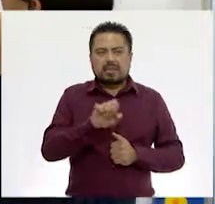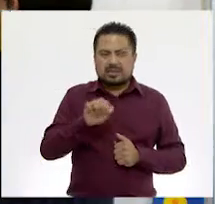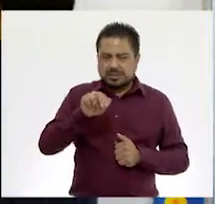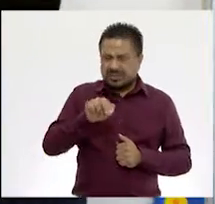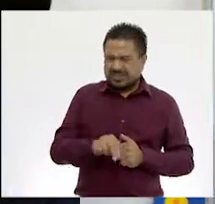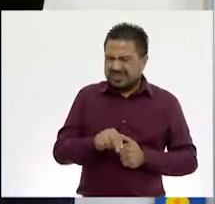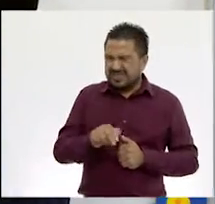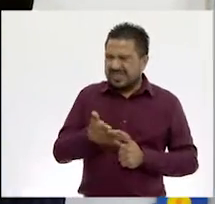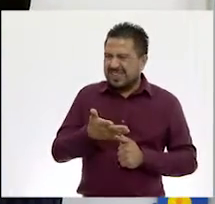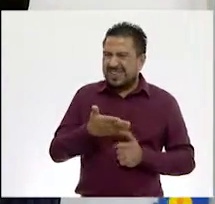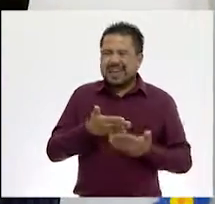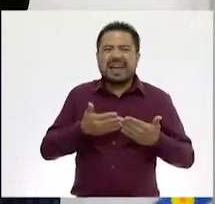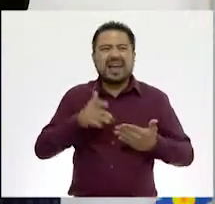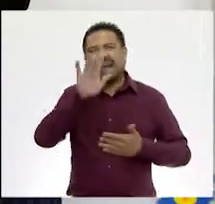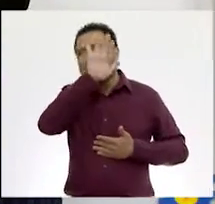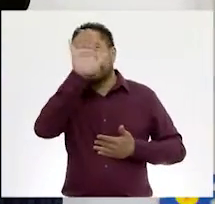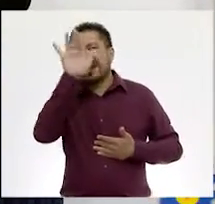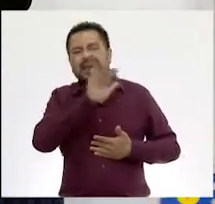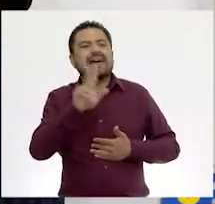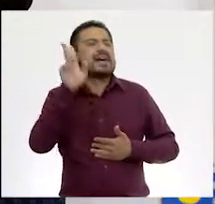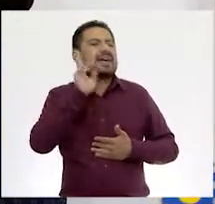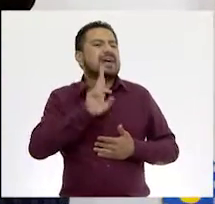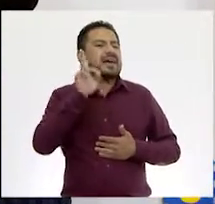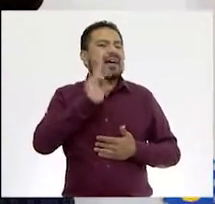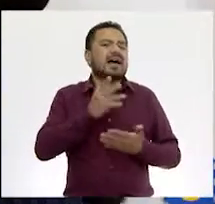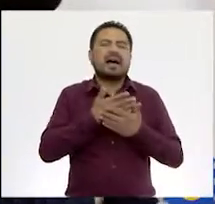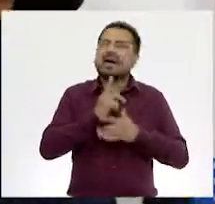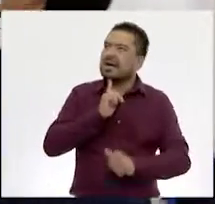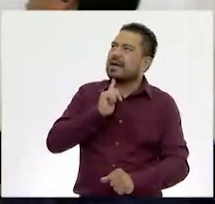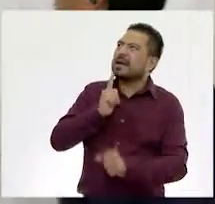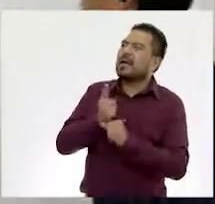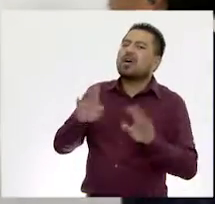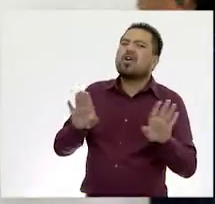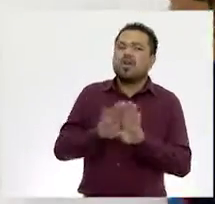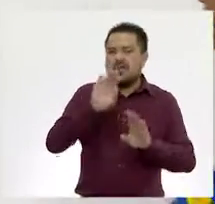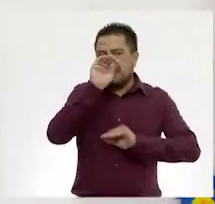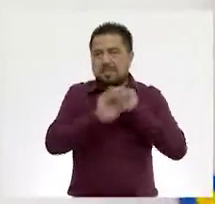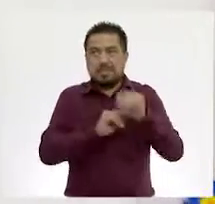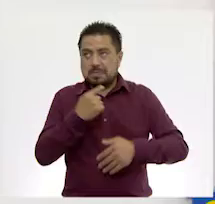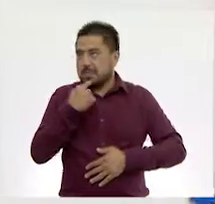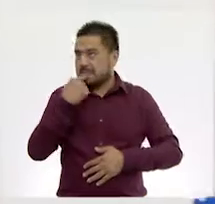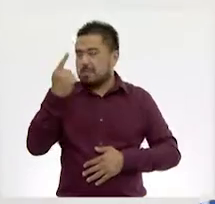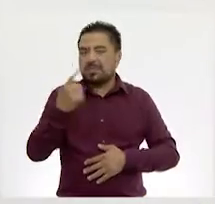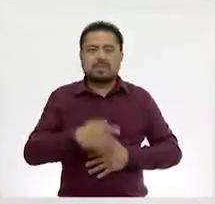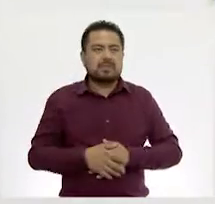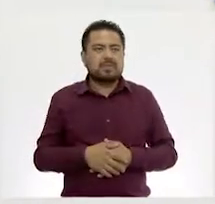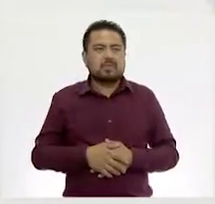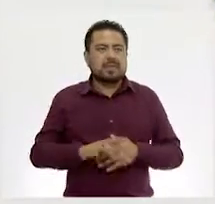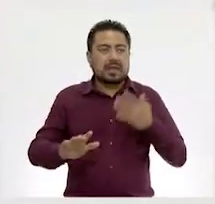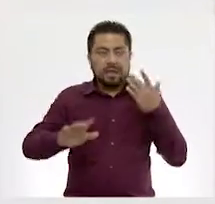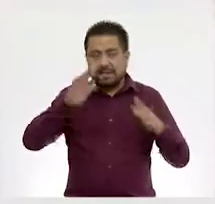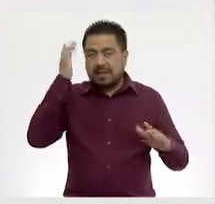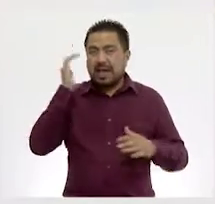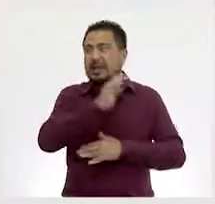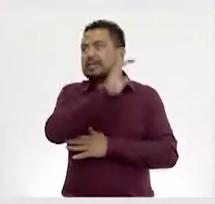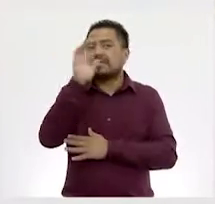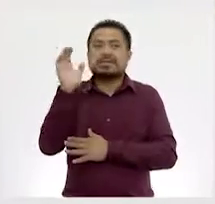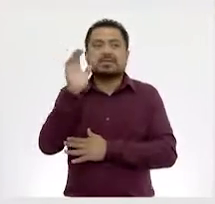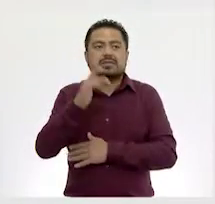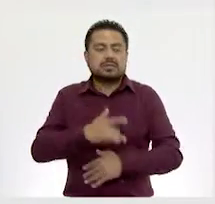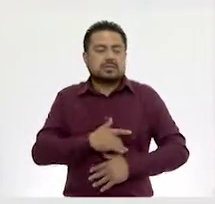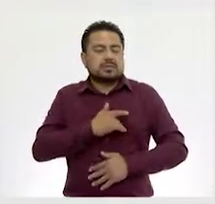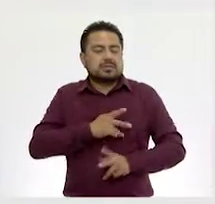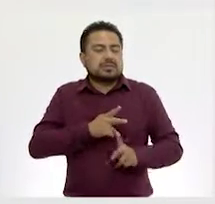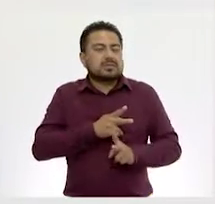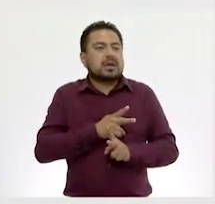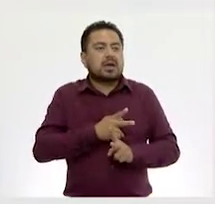es. Ahora lo vamos a leer y vamos a ver cómo quedó. Y dice, veloz el cielo